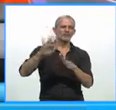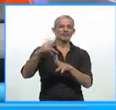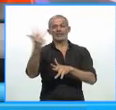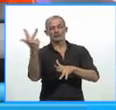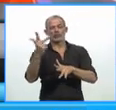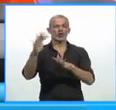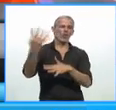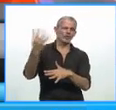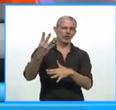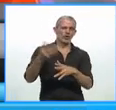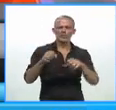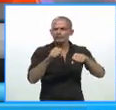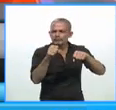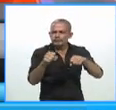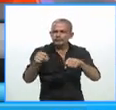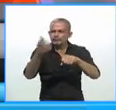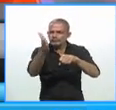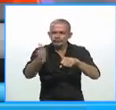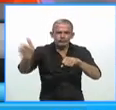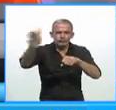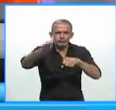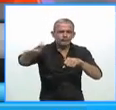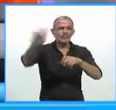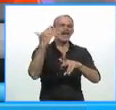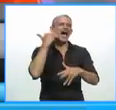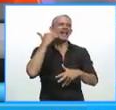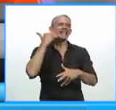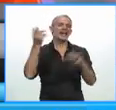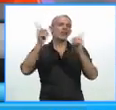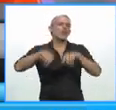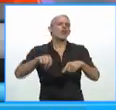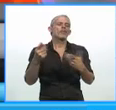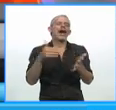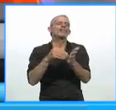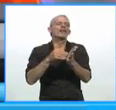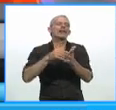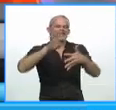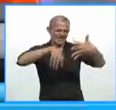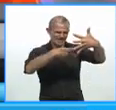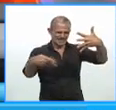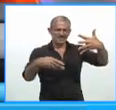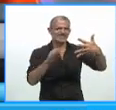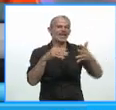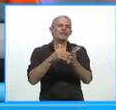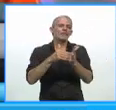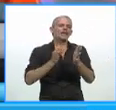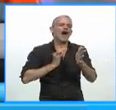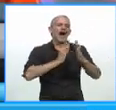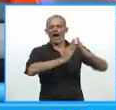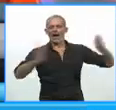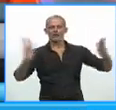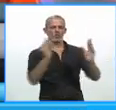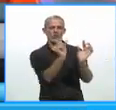3, y después por la tarde a veces hay de vuelta, depende de la planificación que tenemos y en qué periodo del año